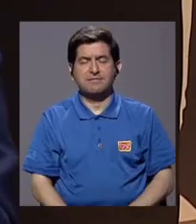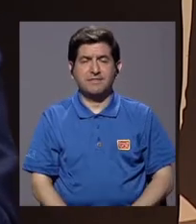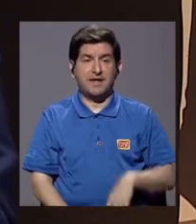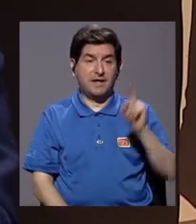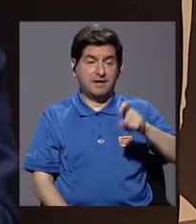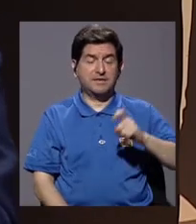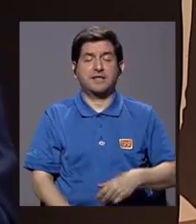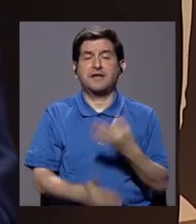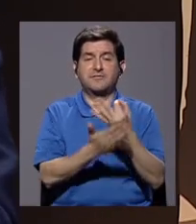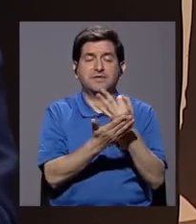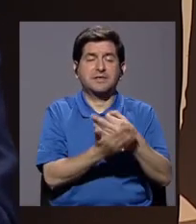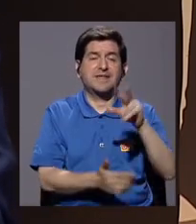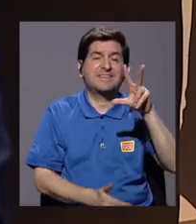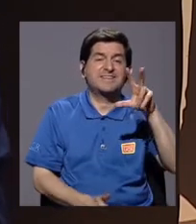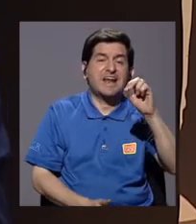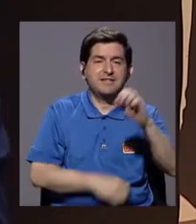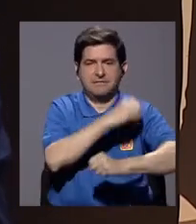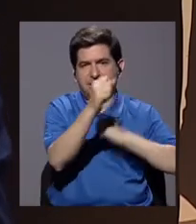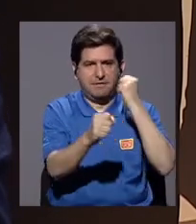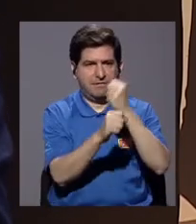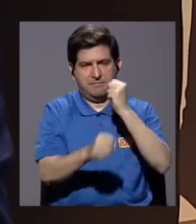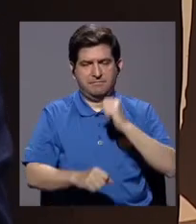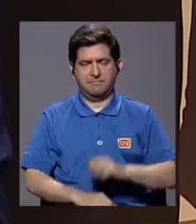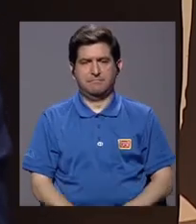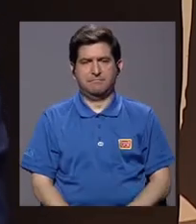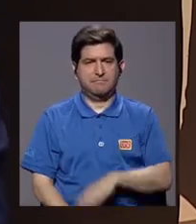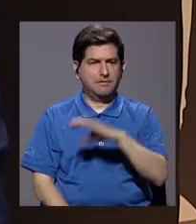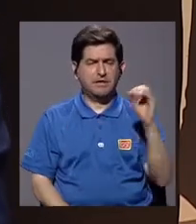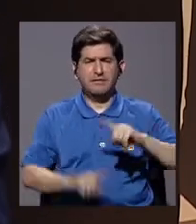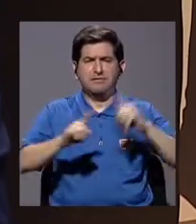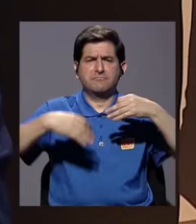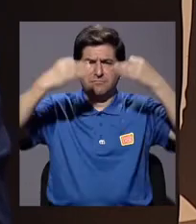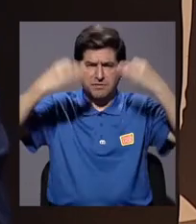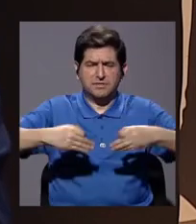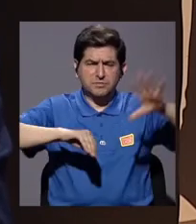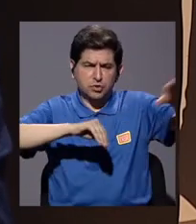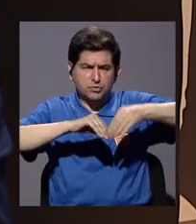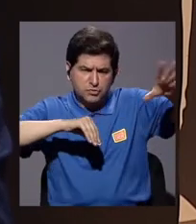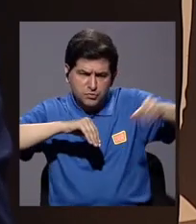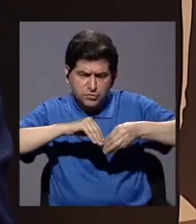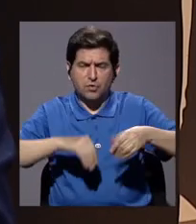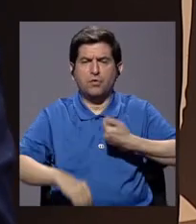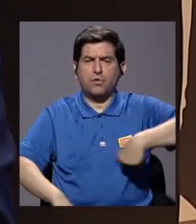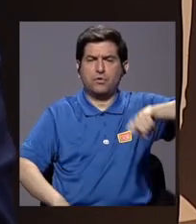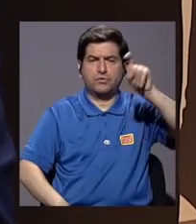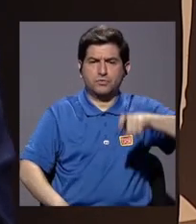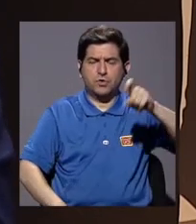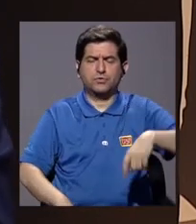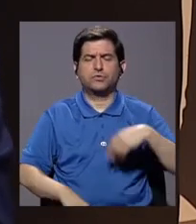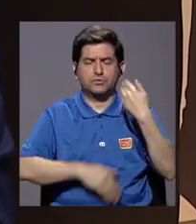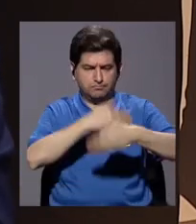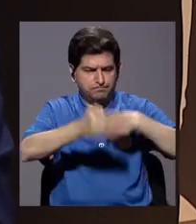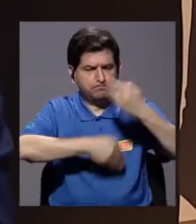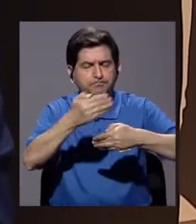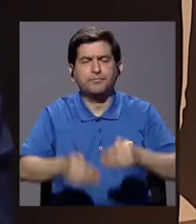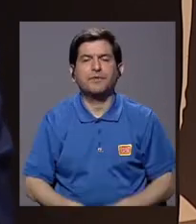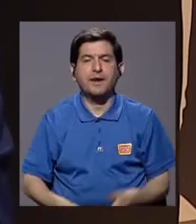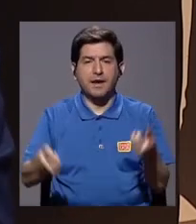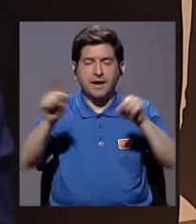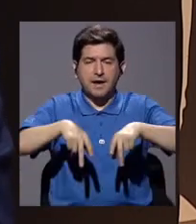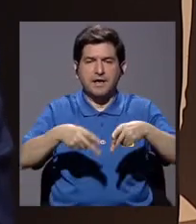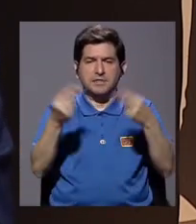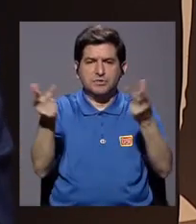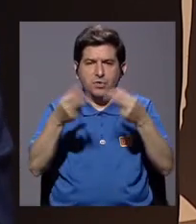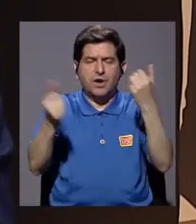menos debe financiarse a 30 años. Y una serie de disposiciones adicionales que hemos tenido que ir tomando. En el caso